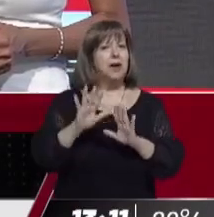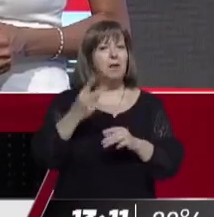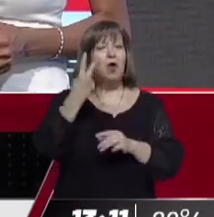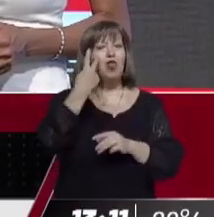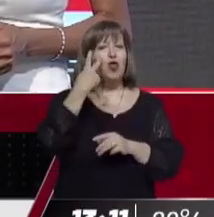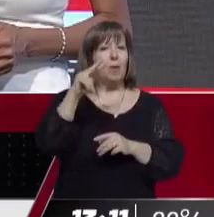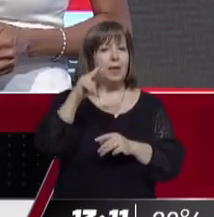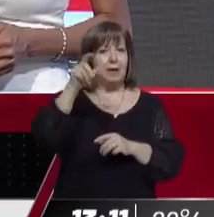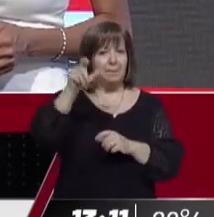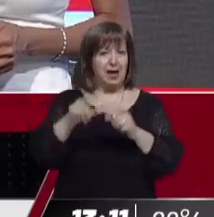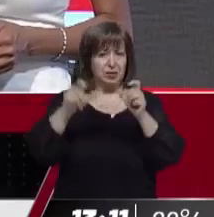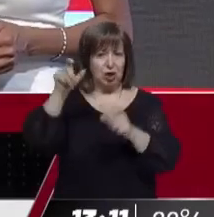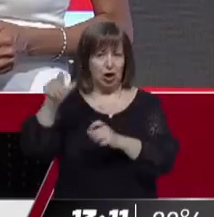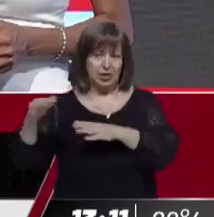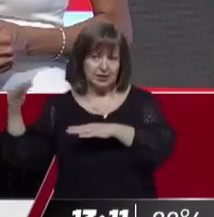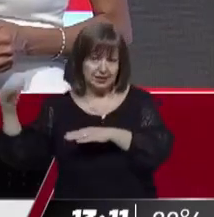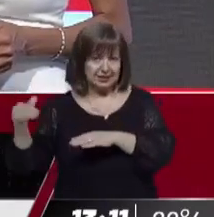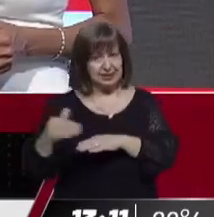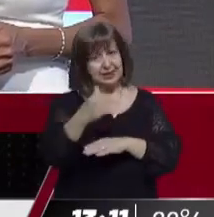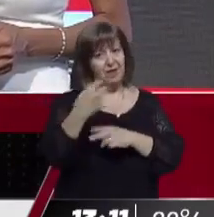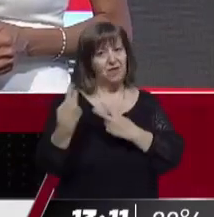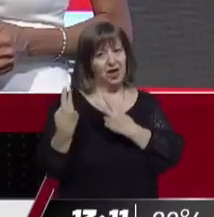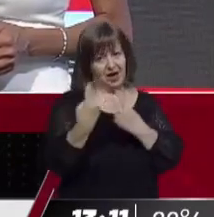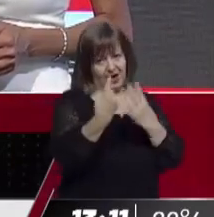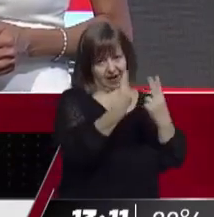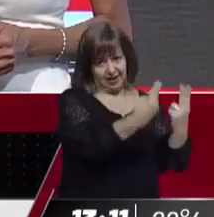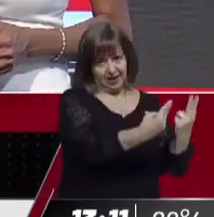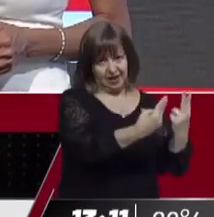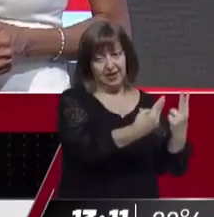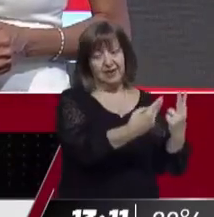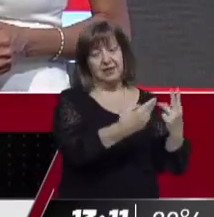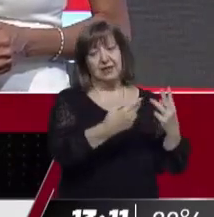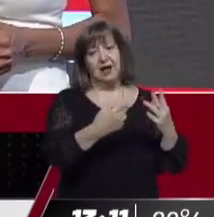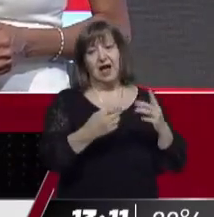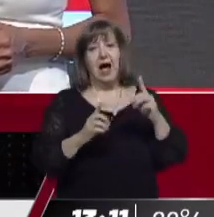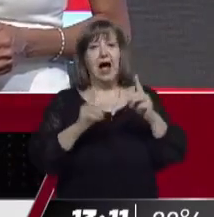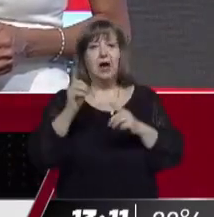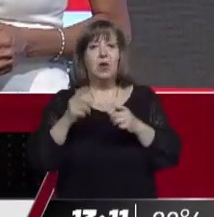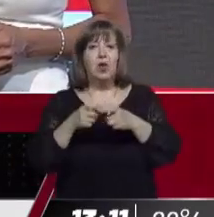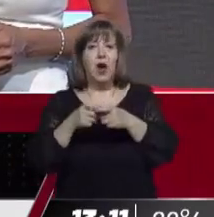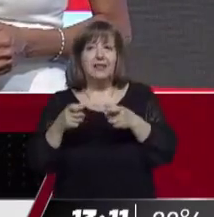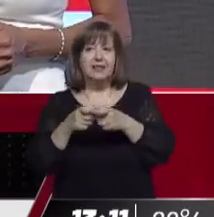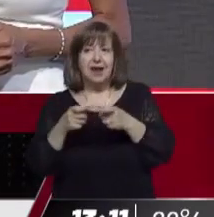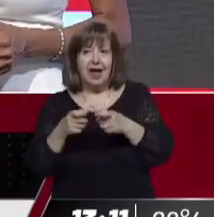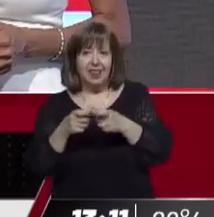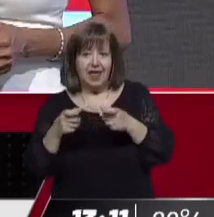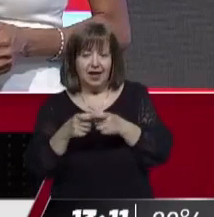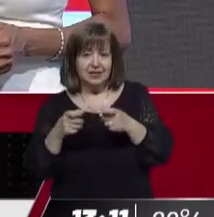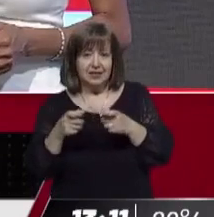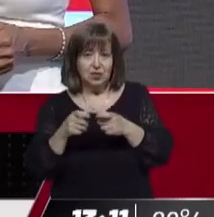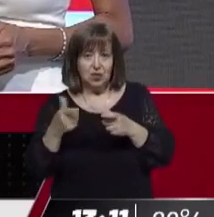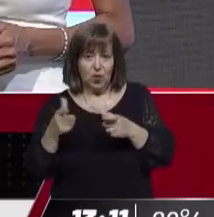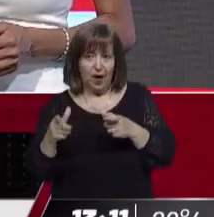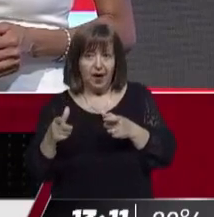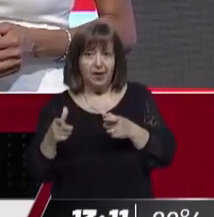que se espera. Sí, sí, correcto. Habría el número. Seguramente algunos que no tengan